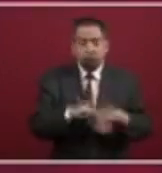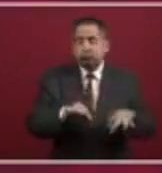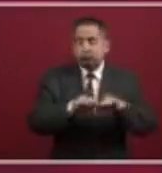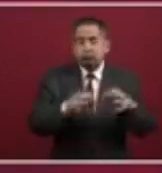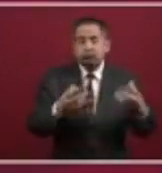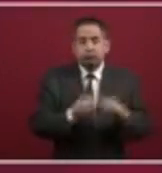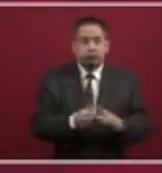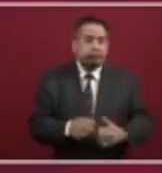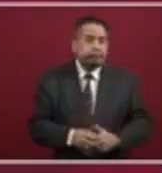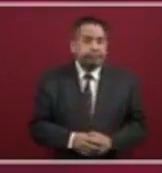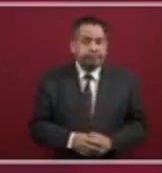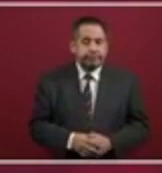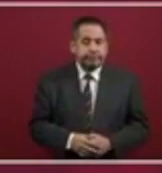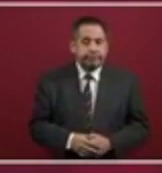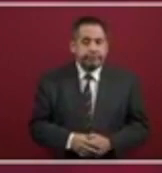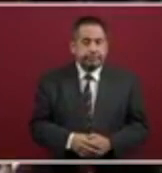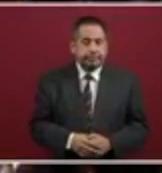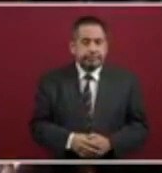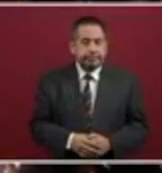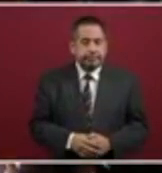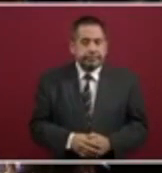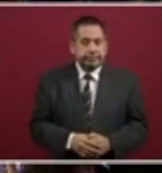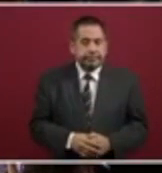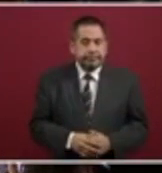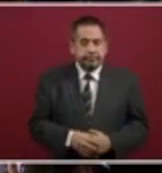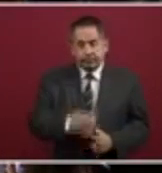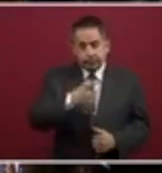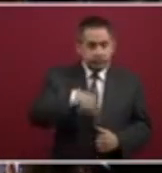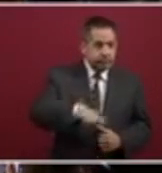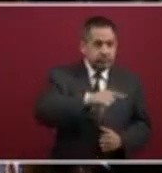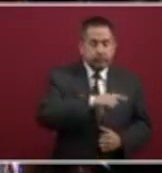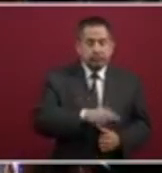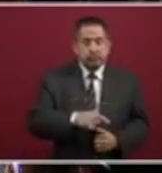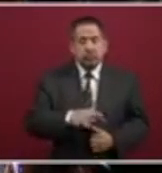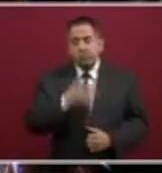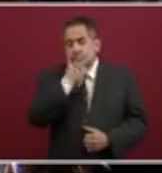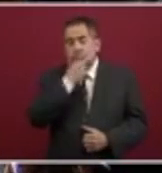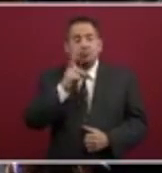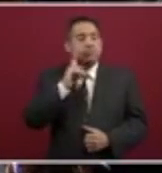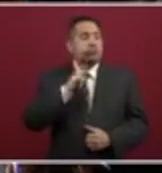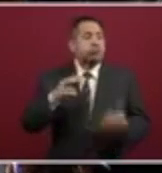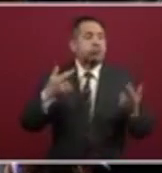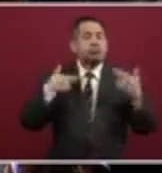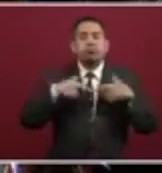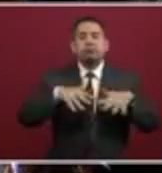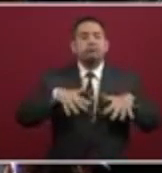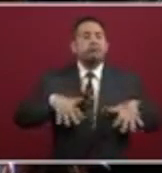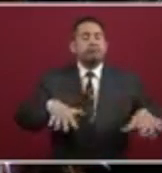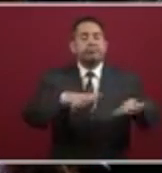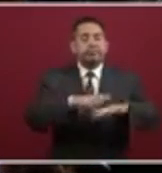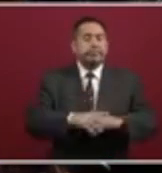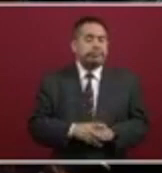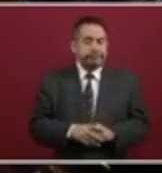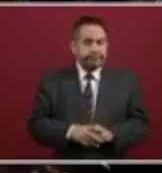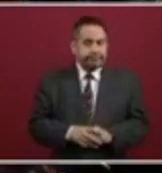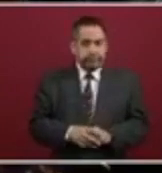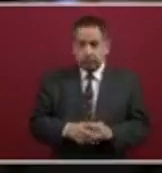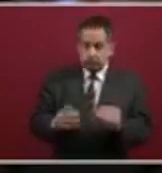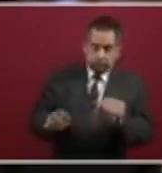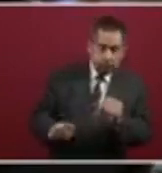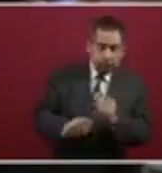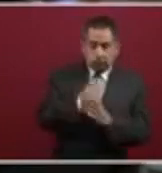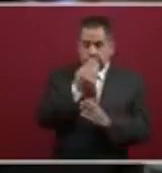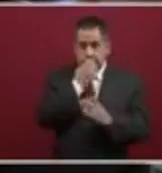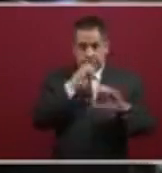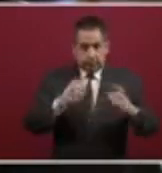Maestras y maestros de México, La nueva escuela mexicana será posible gracias